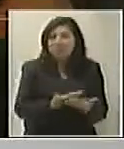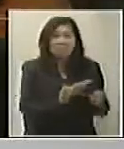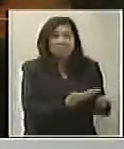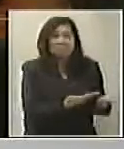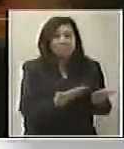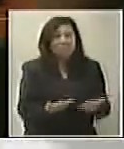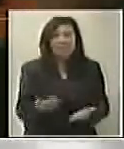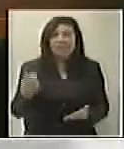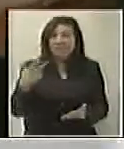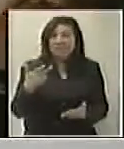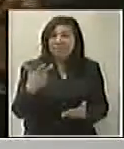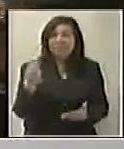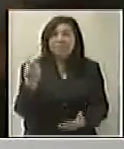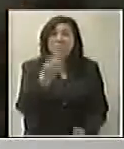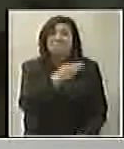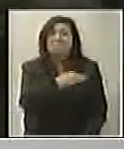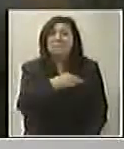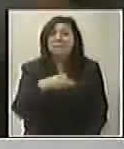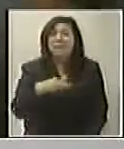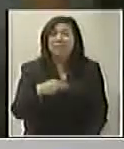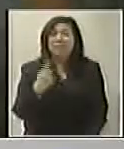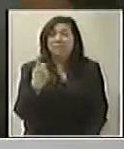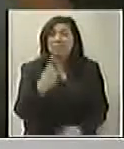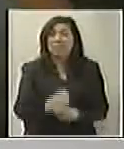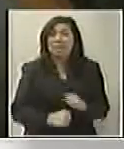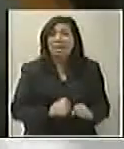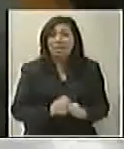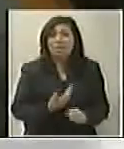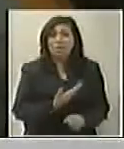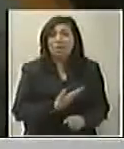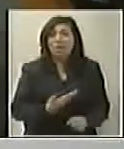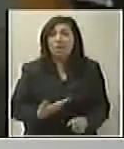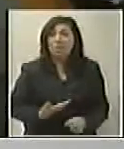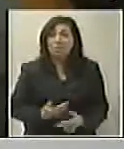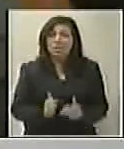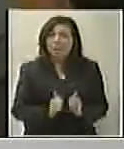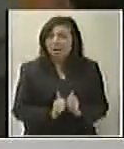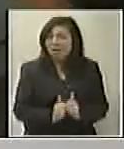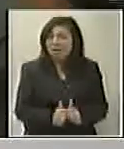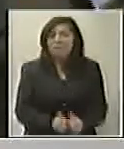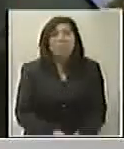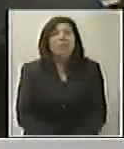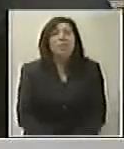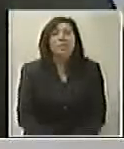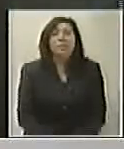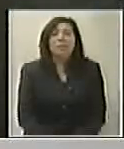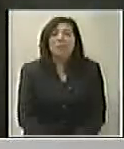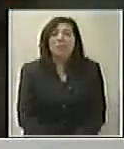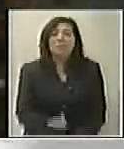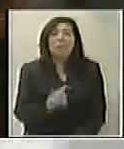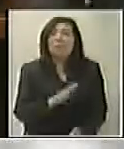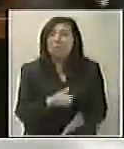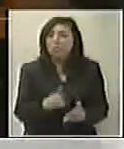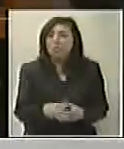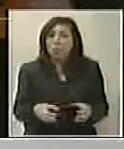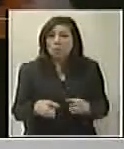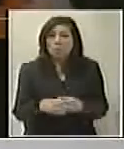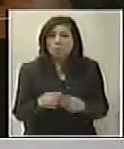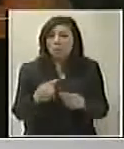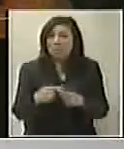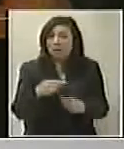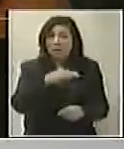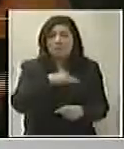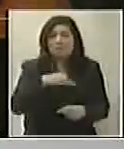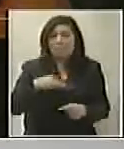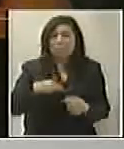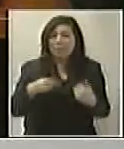a este tercer premier del primer año de gobierno, acompañado por todo el gabinete,